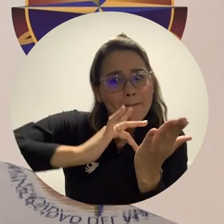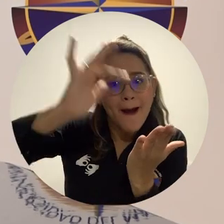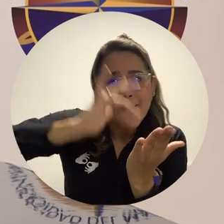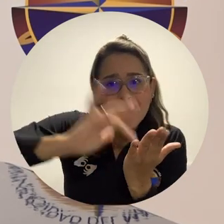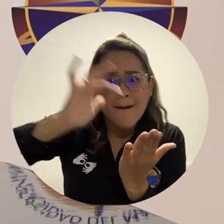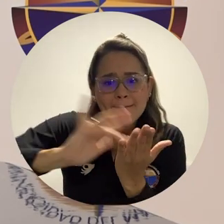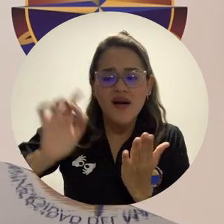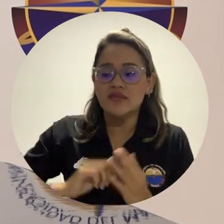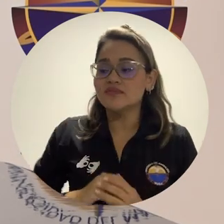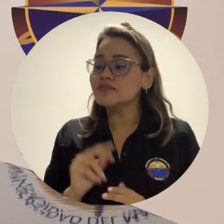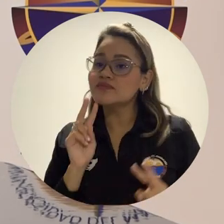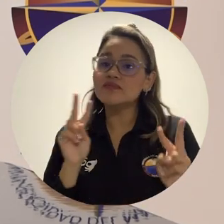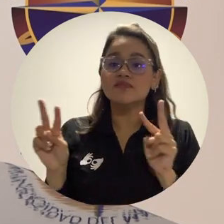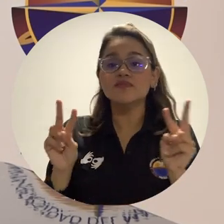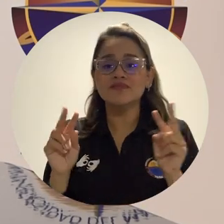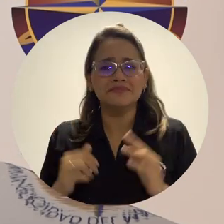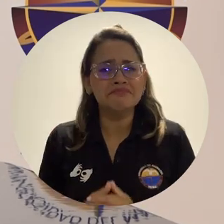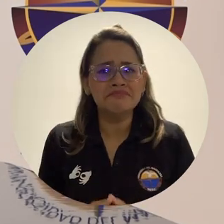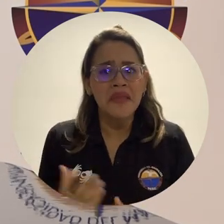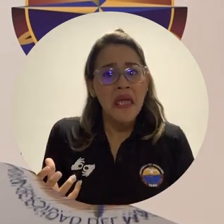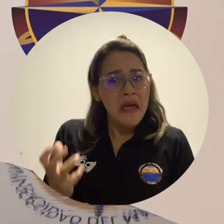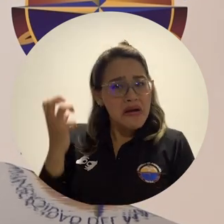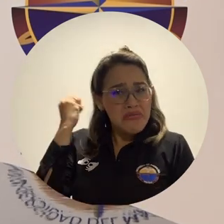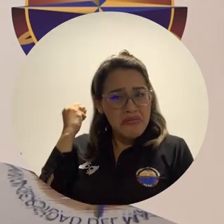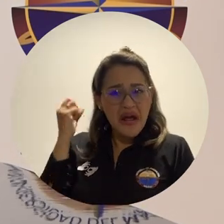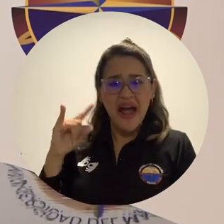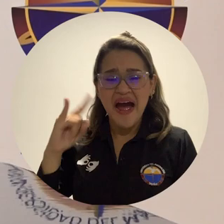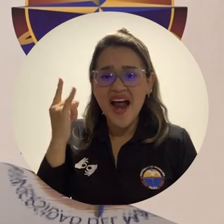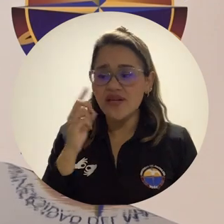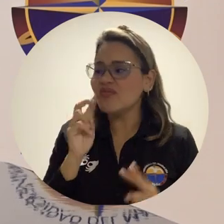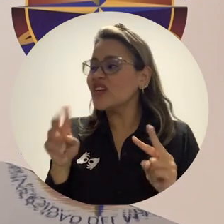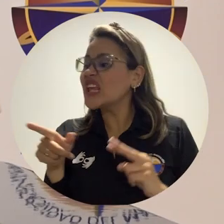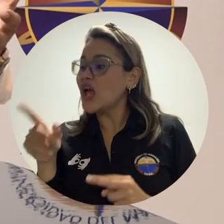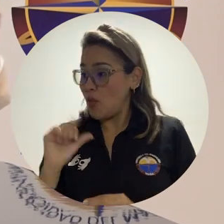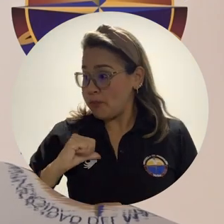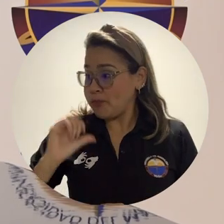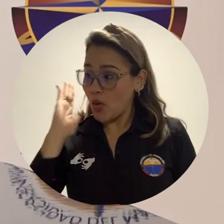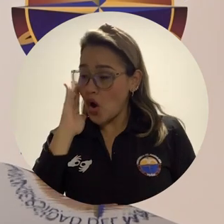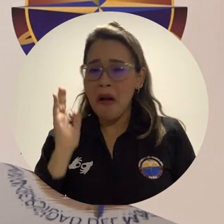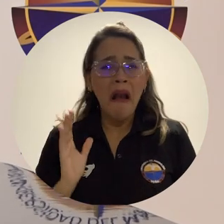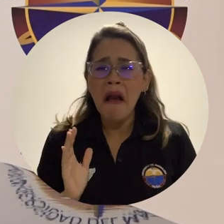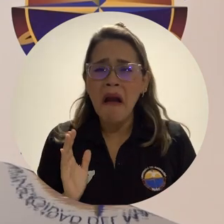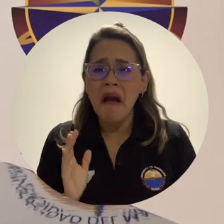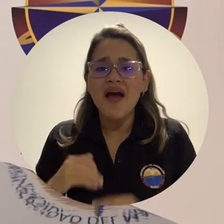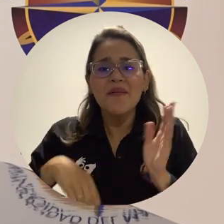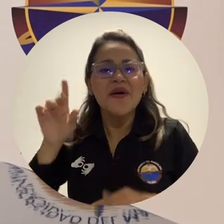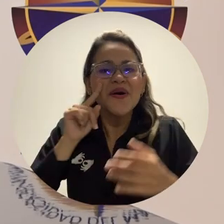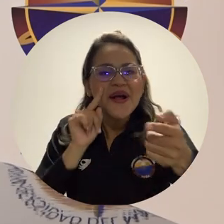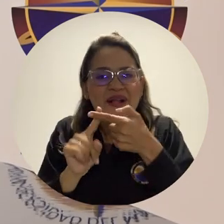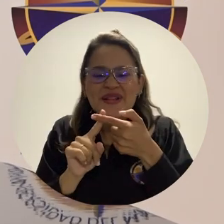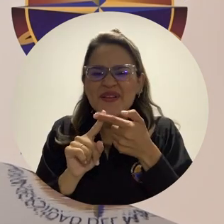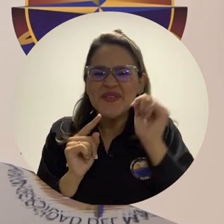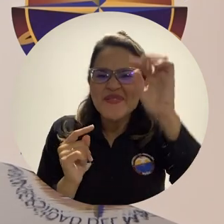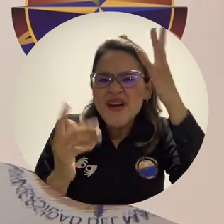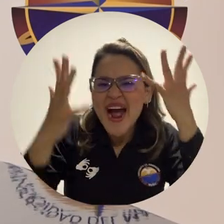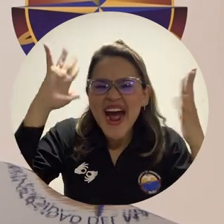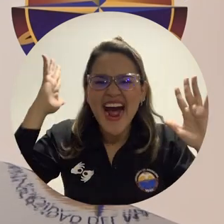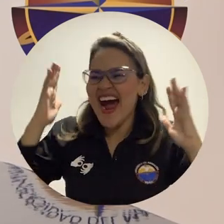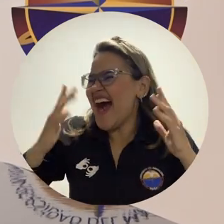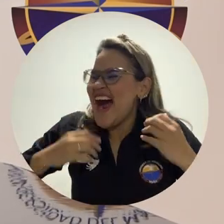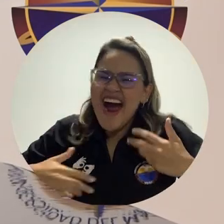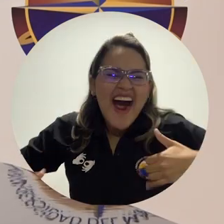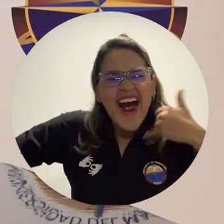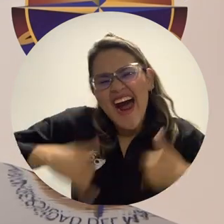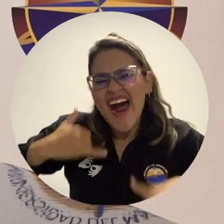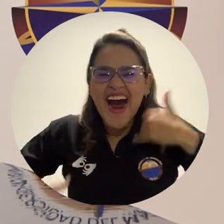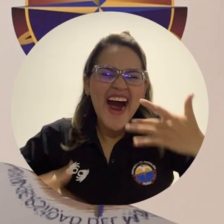y la electrónica. No sabíamos quién tenía o quién no tenía porque simplemente teníamos solamente ganas de salir a correr, de salir a descubrir